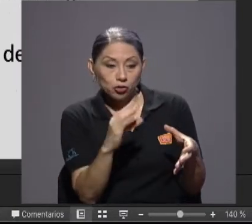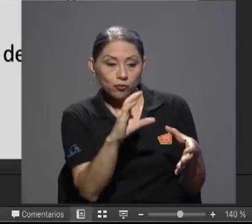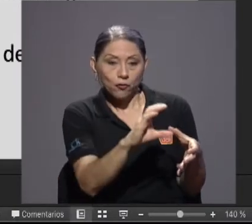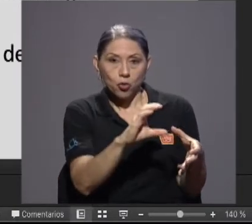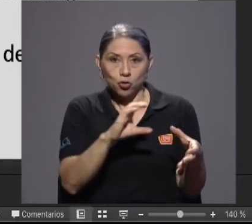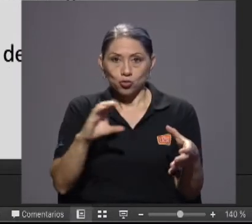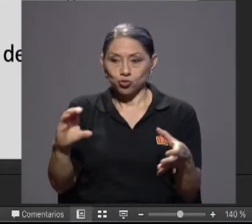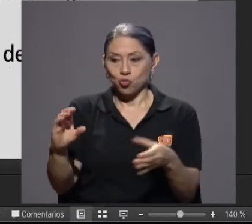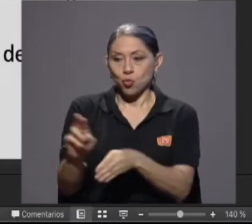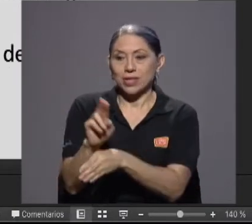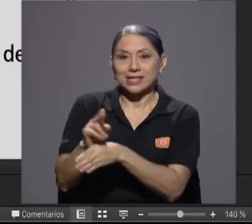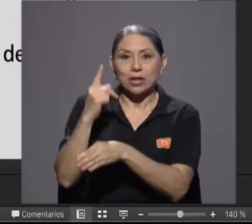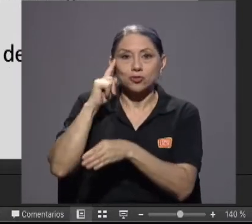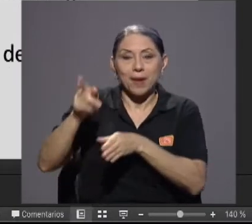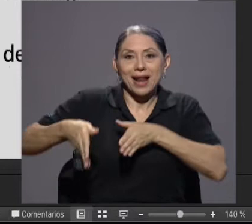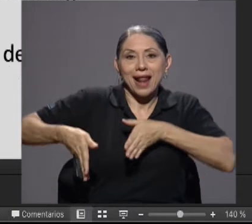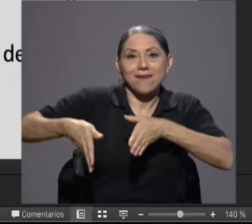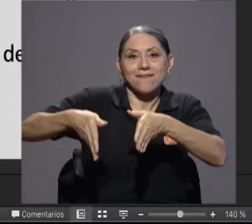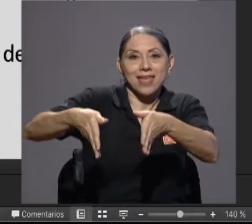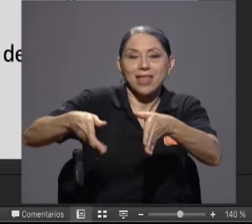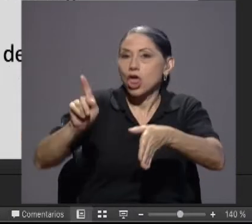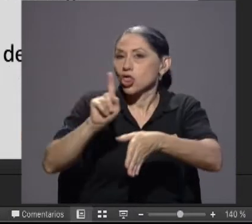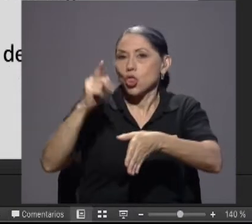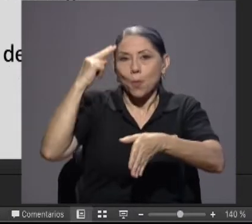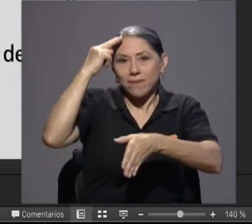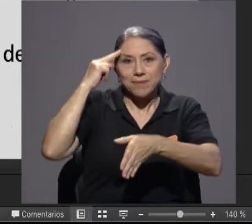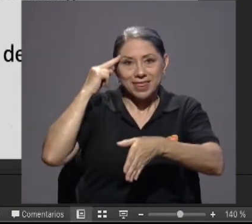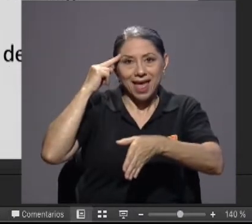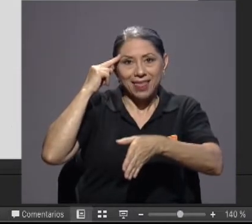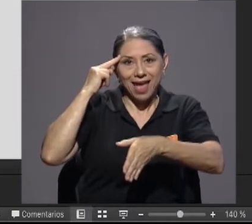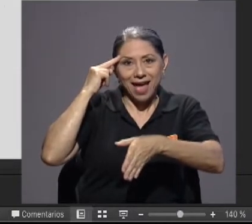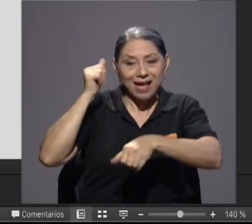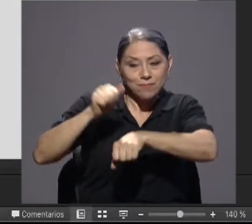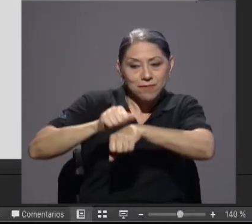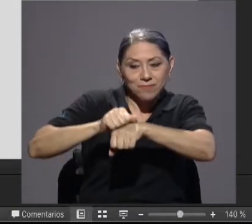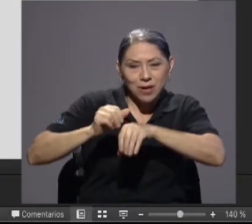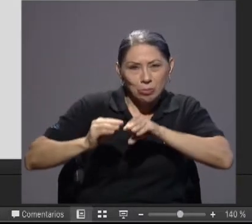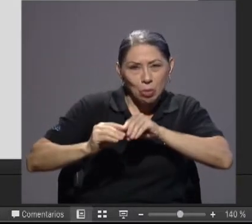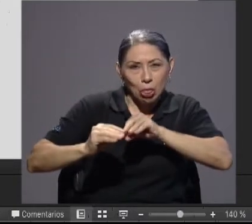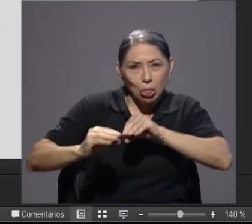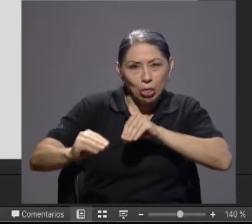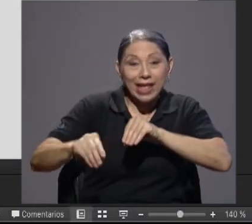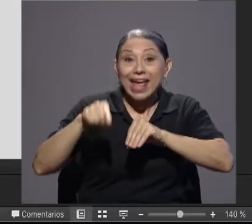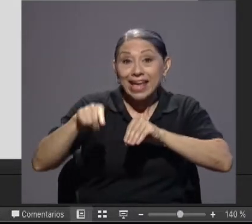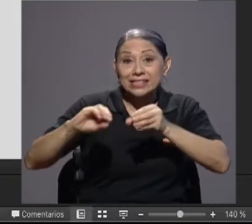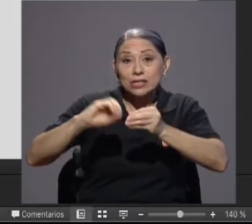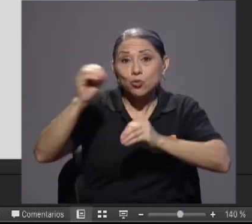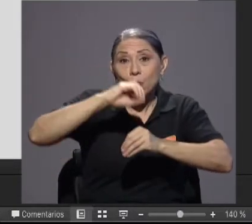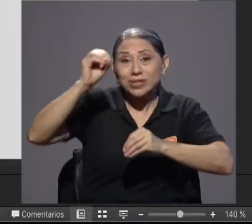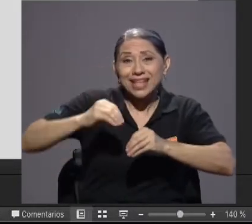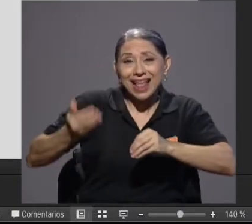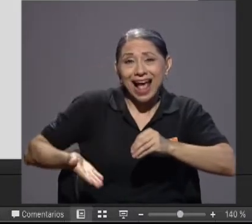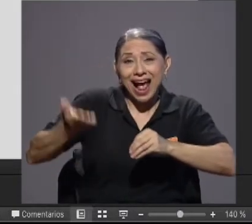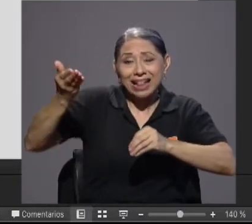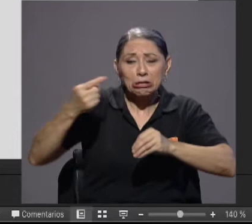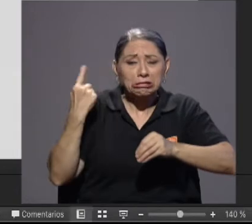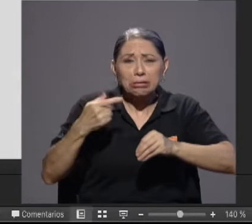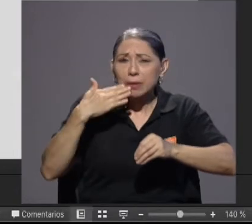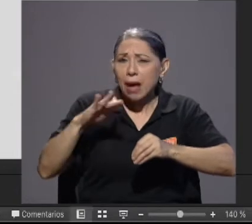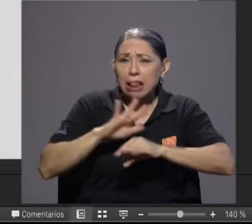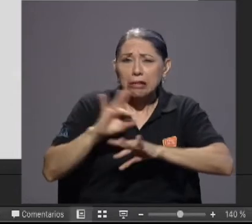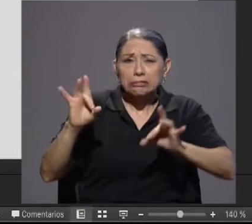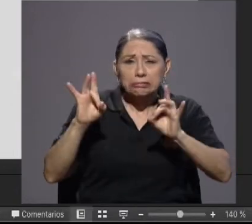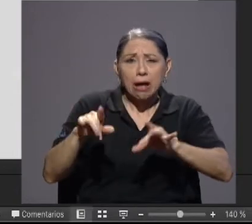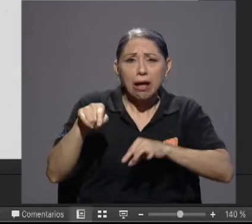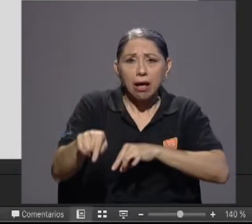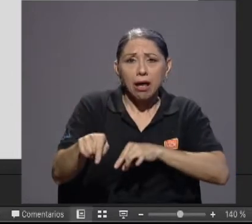fondos a la red no pavimentada, que es un porcentaje muy alto de la red, pasa en muy malas condiciones y las inversiones